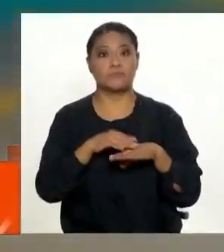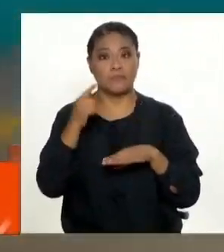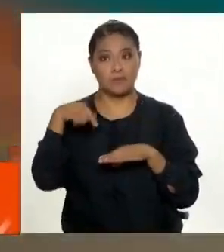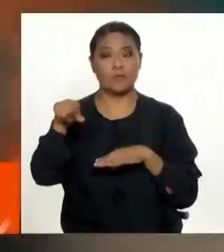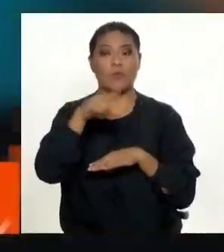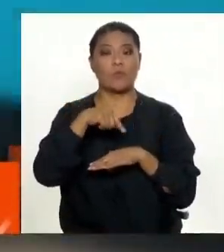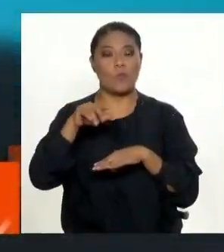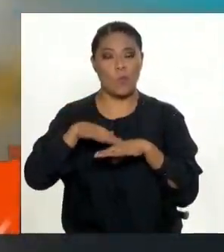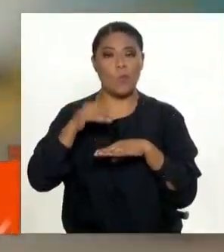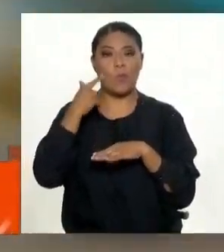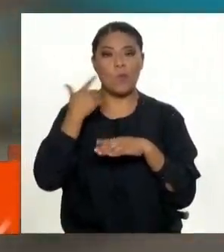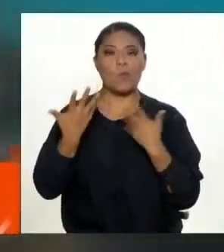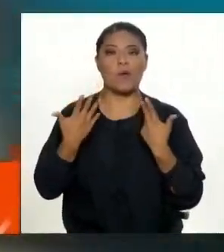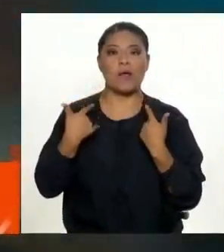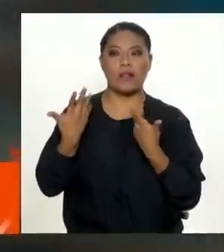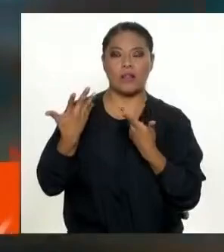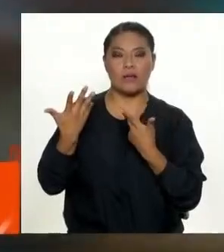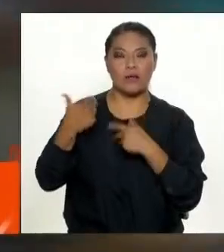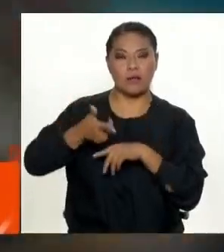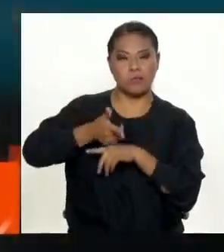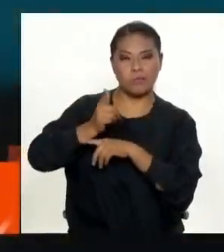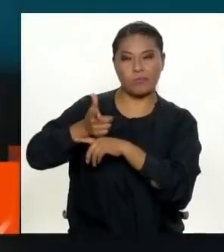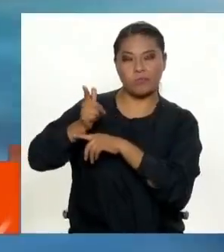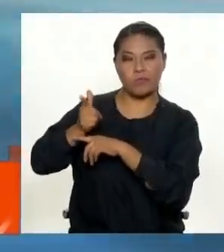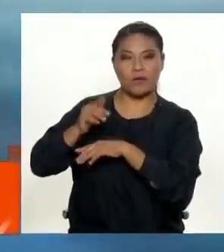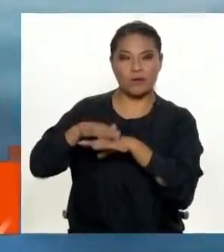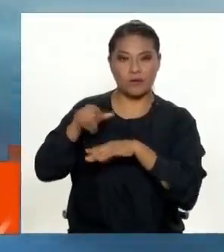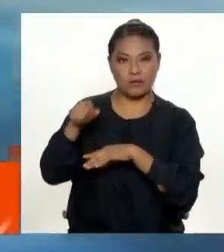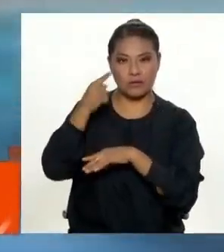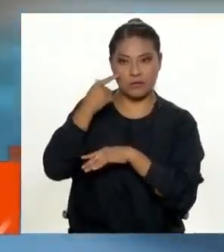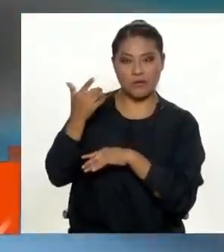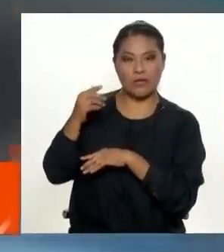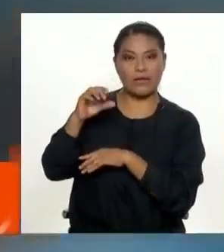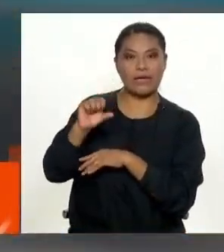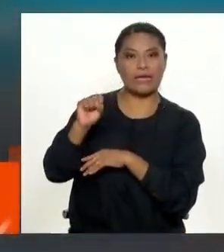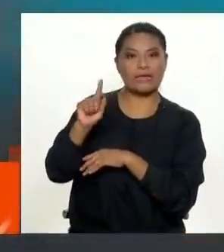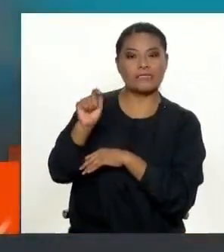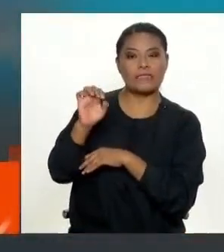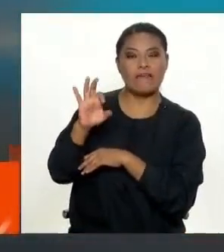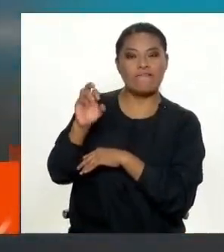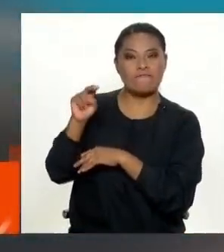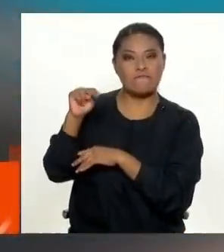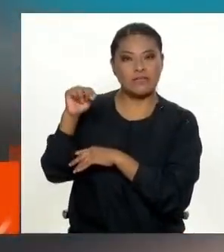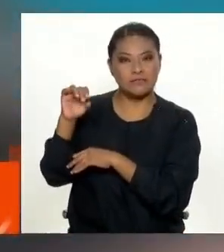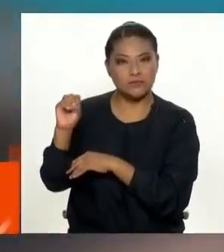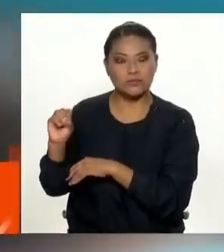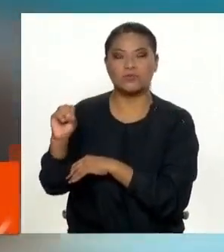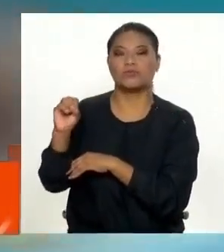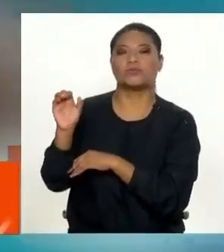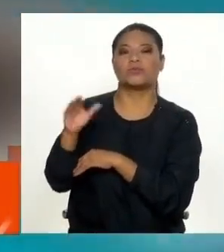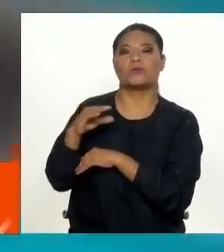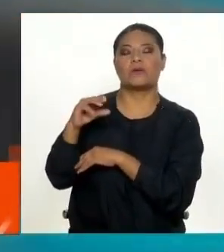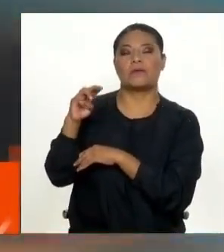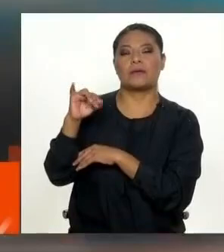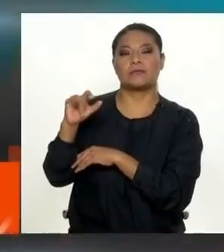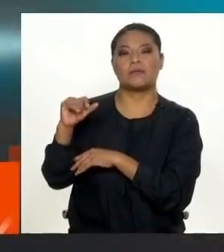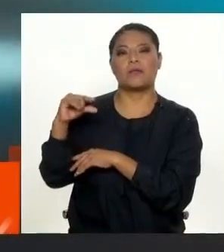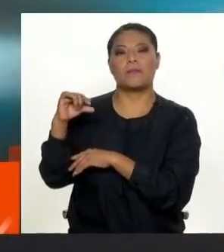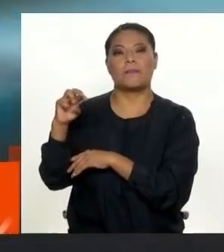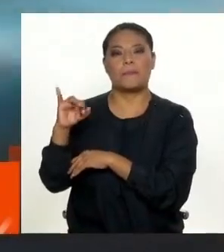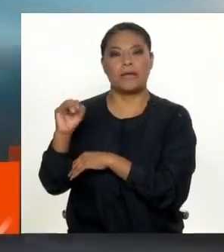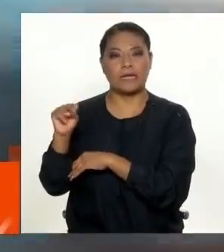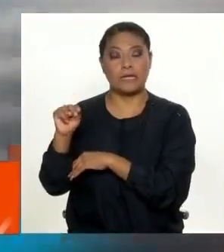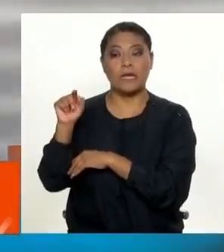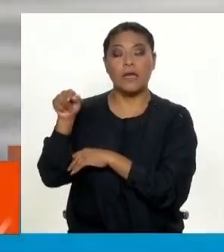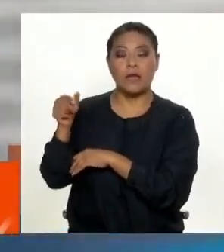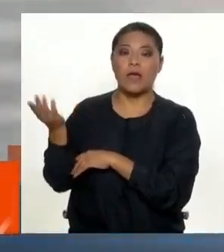suboficial de tercera herido. Este fue identificado como el agente Estefano Marcelo Marín Gil. El agente fue trasladado a